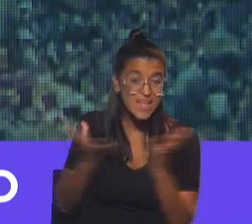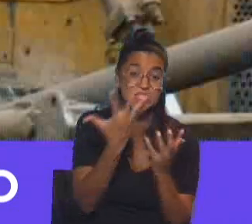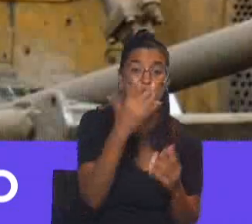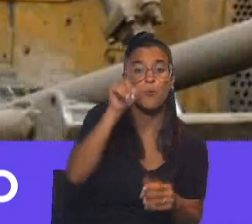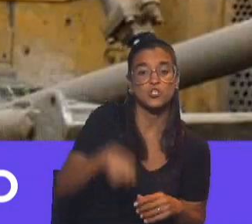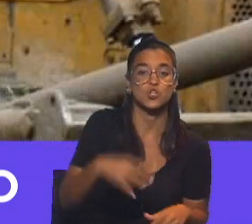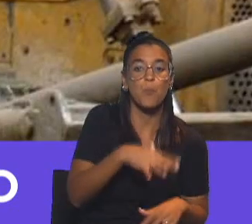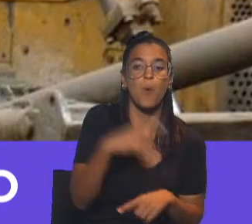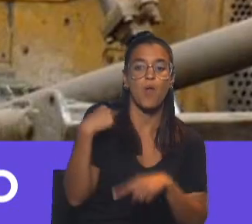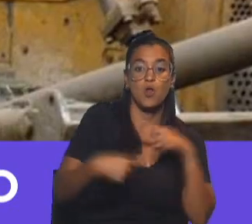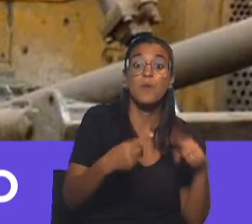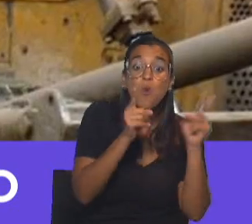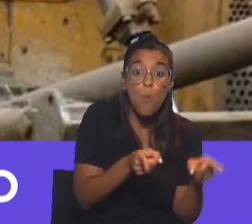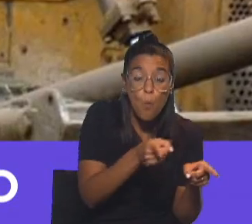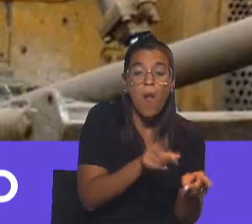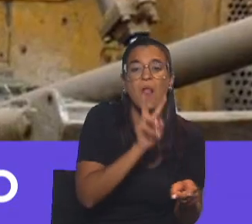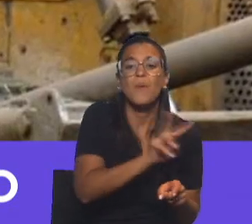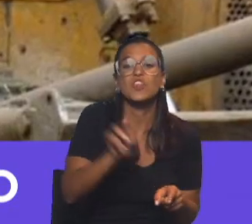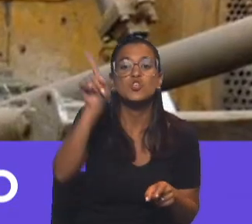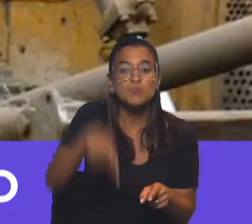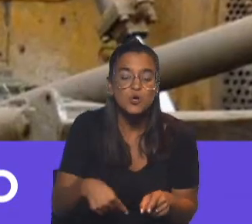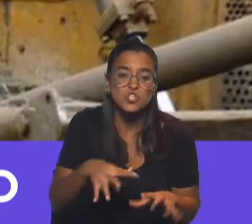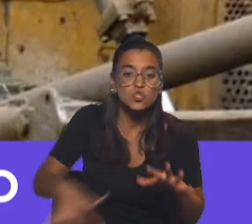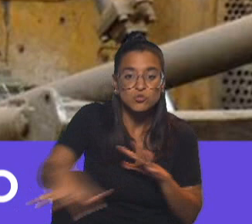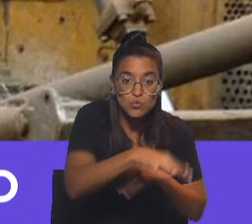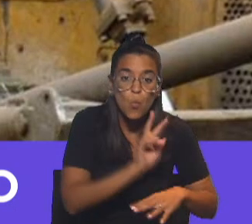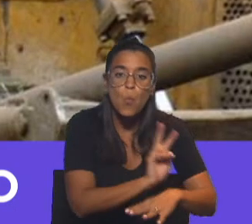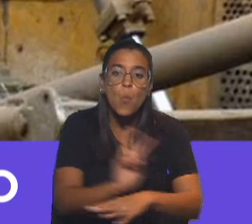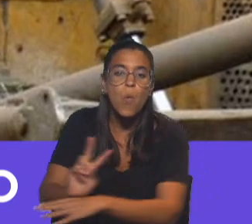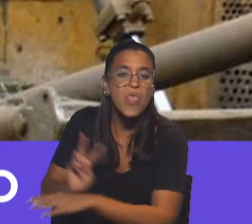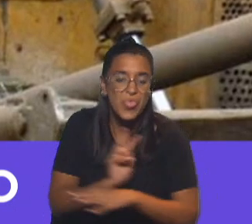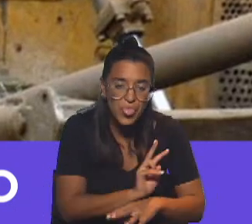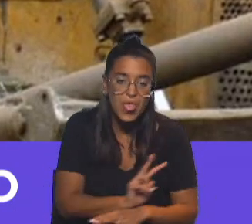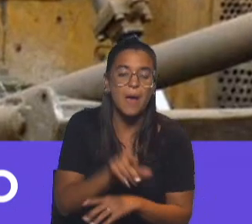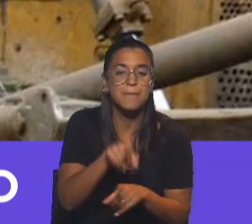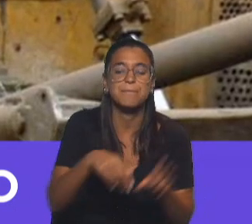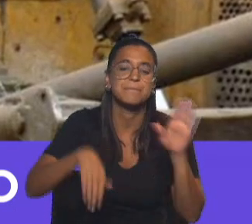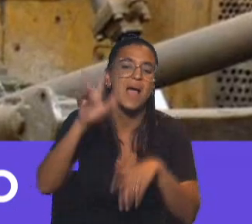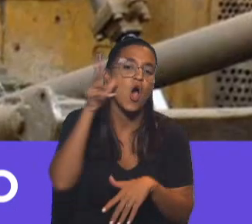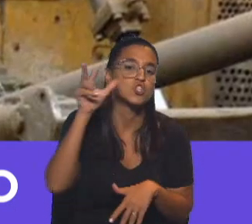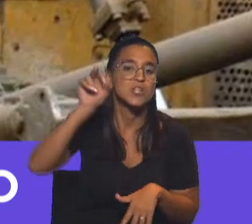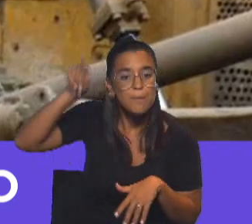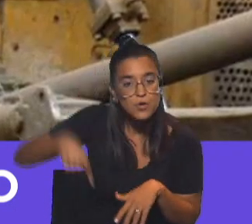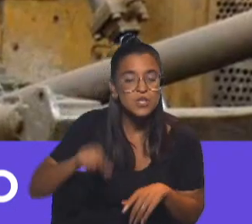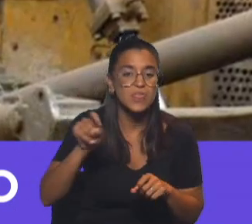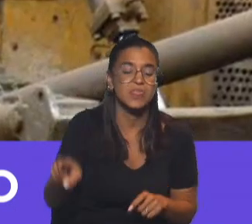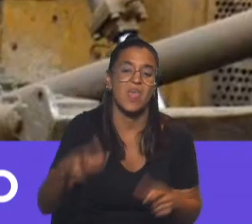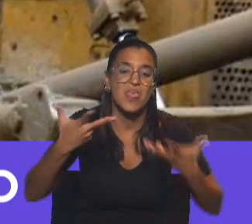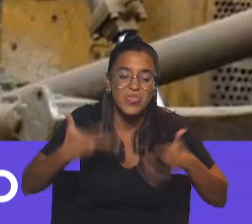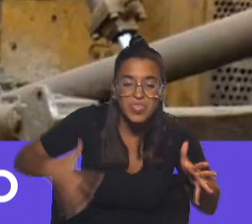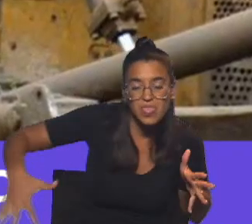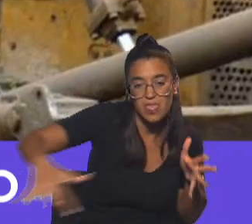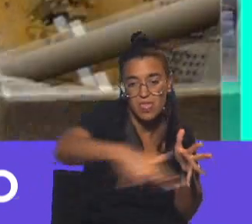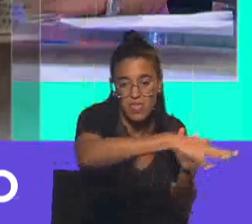embargo son los que cuidan el 22% de la superficie de la Tierra y en particular el 80% de la biodiversidad